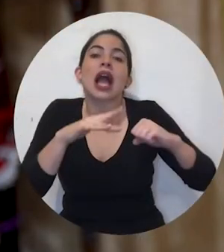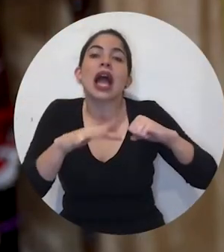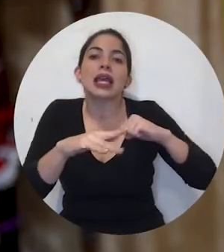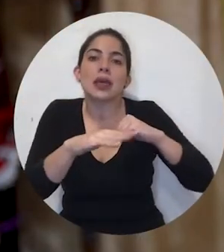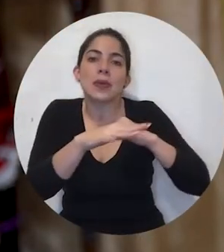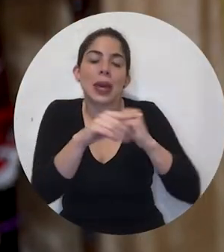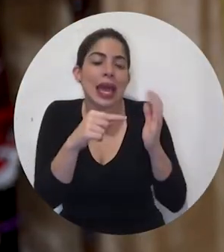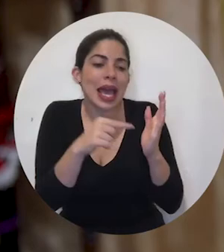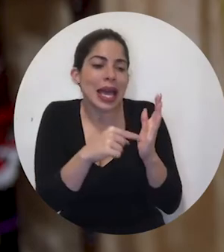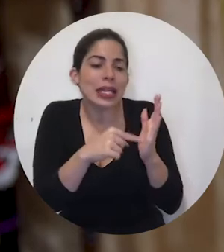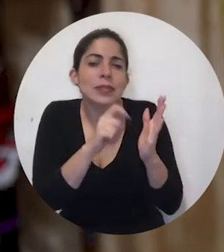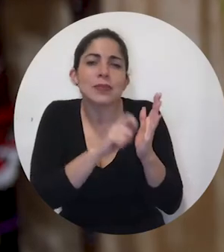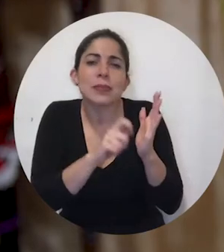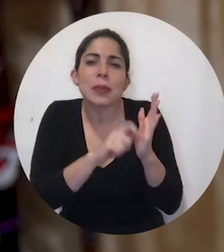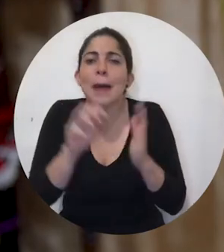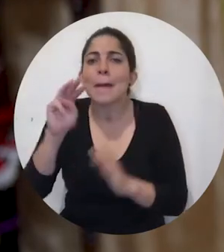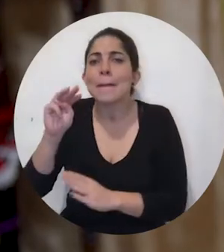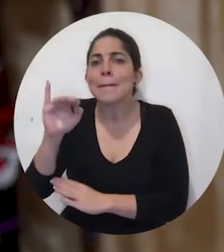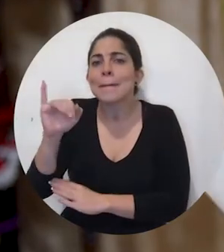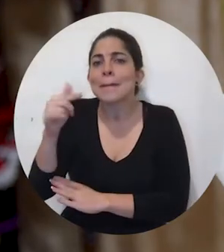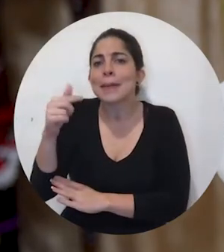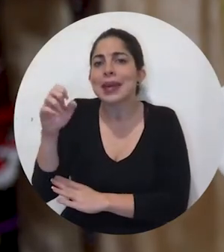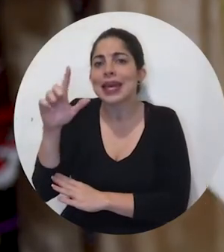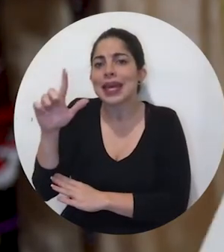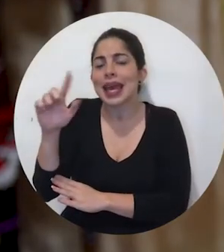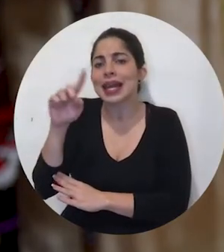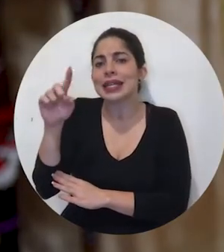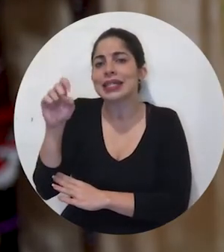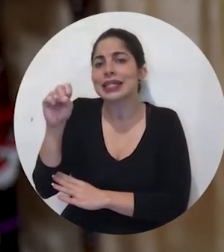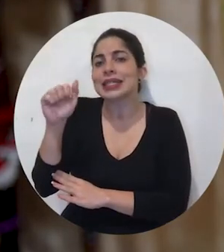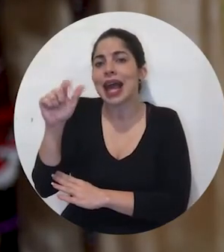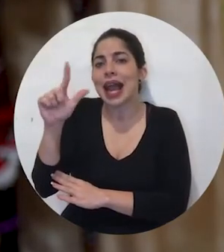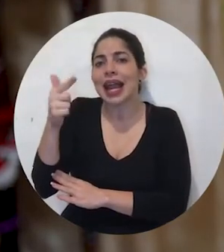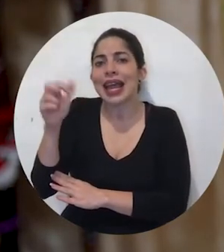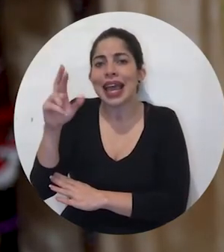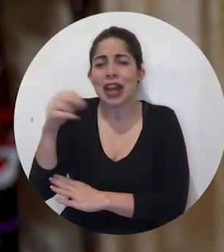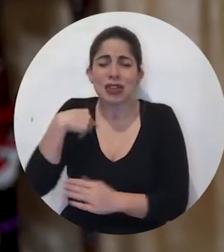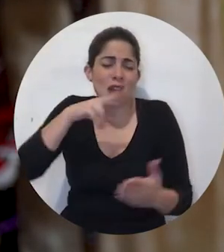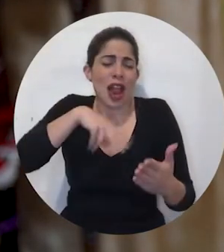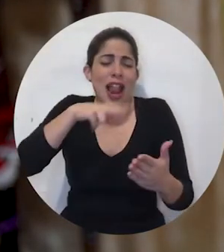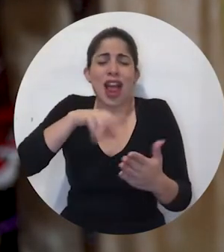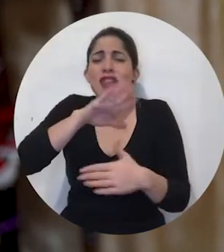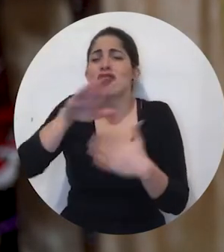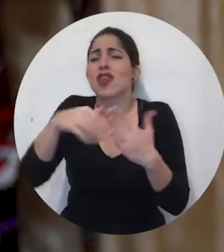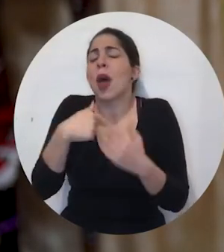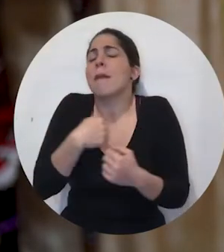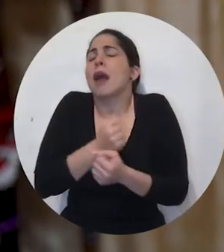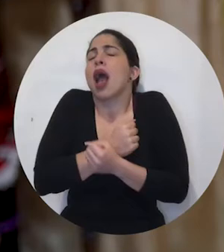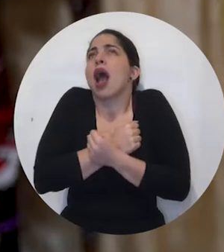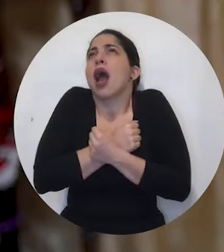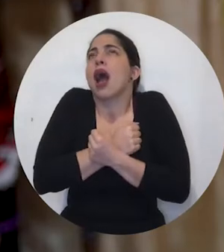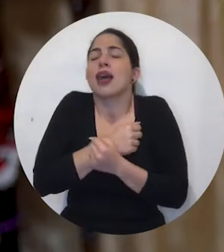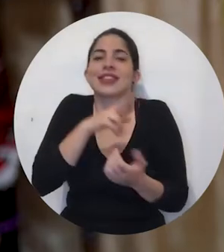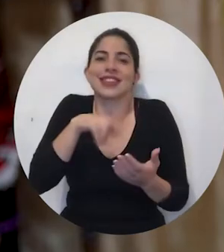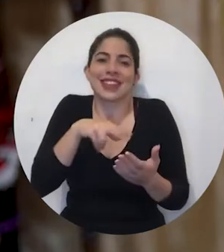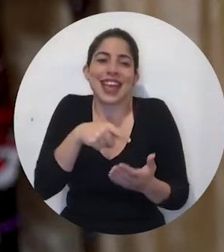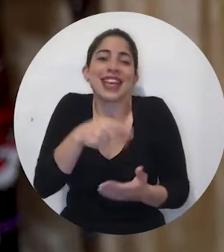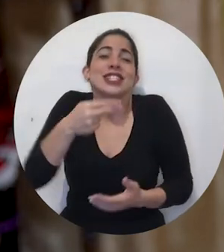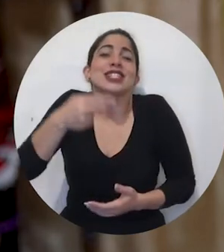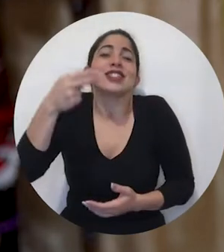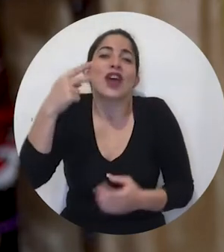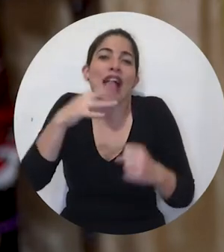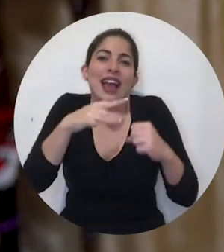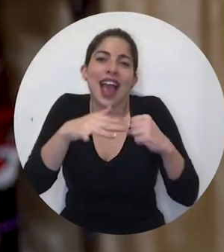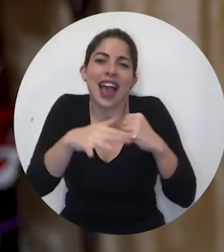esta es la historia del Caribe. Este es de don Miguel Salguero, la historia de todo el libro. Todo esto lo he leído yo, todo lo leo. Me